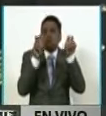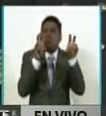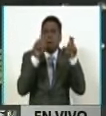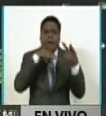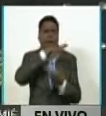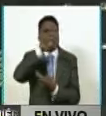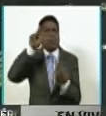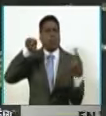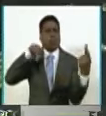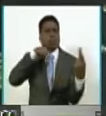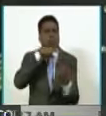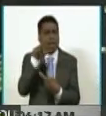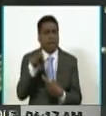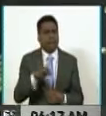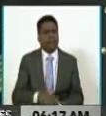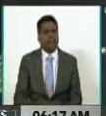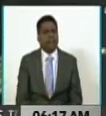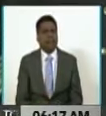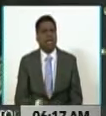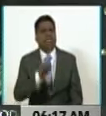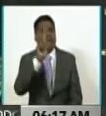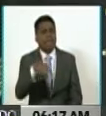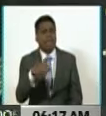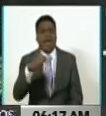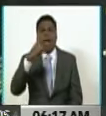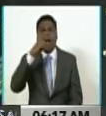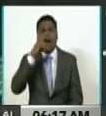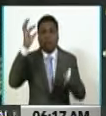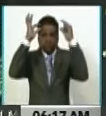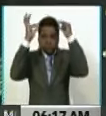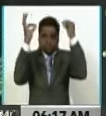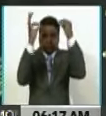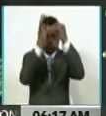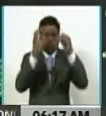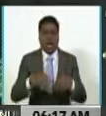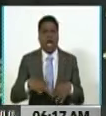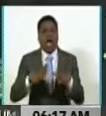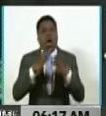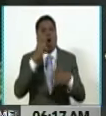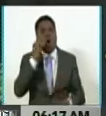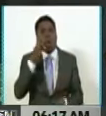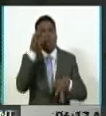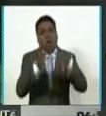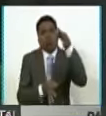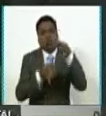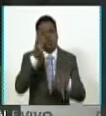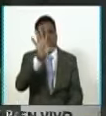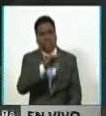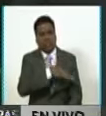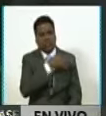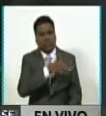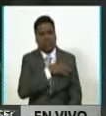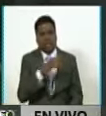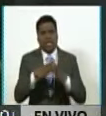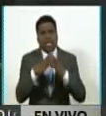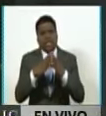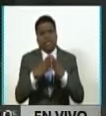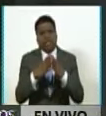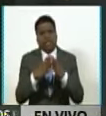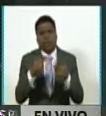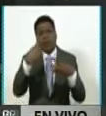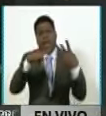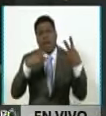revolucionarias. Y Ezequiel Zamora, el hombre de la justicia social, de las garantías